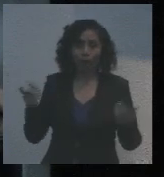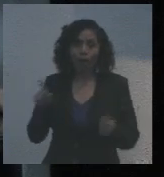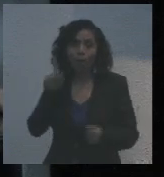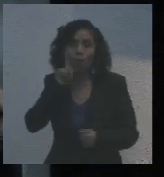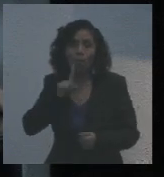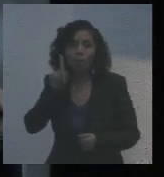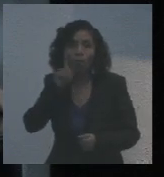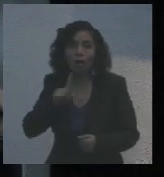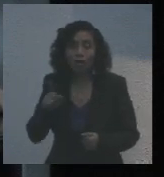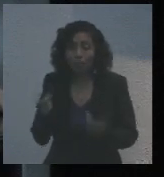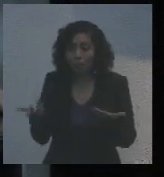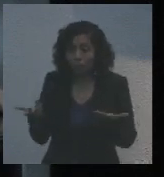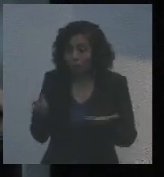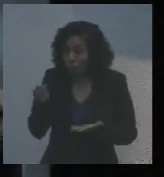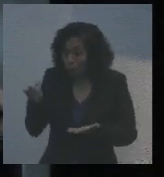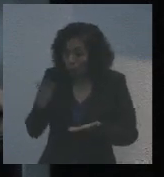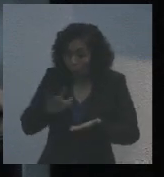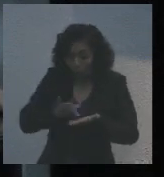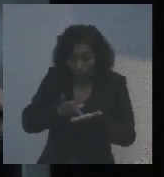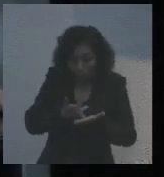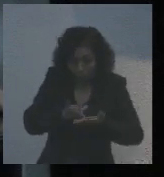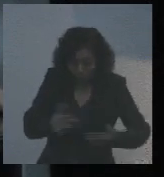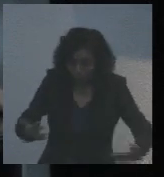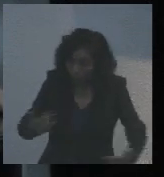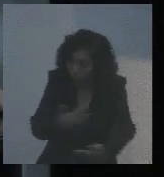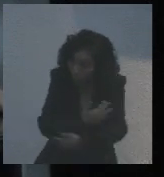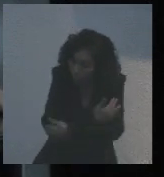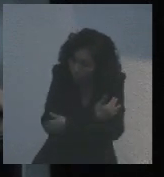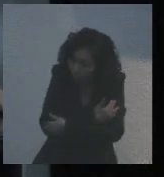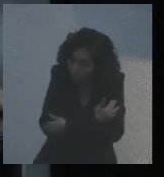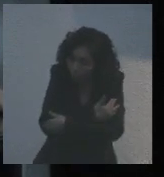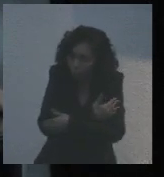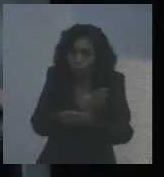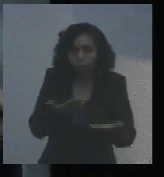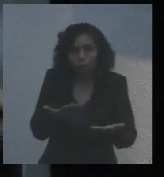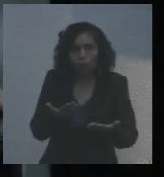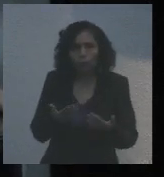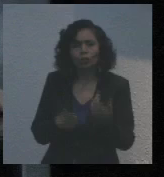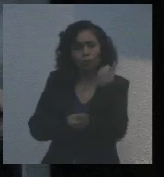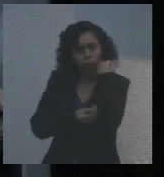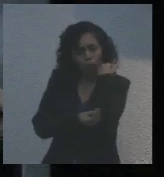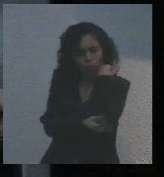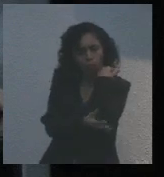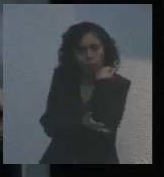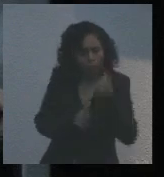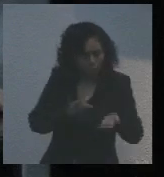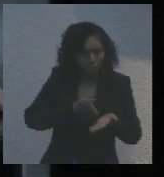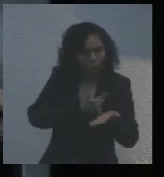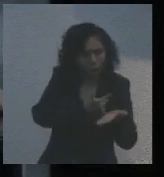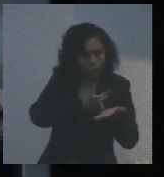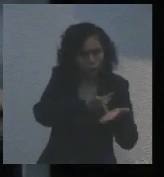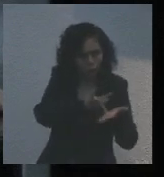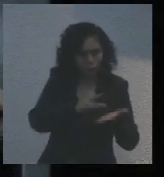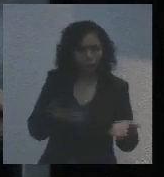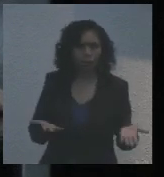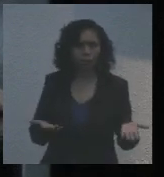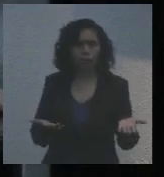mujeres habrás cobijado en tus brazos cálidos después de de ayudarlas